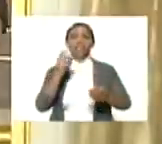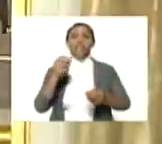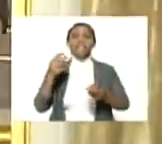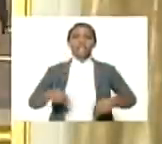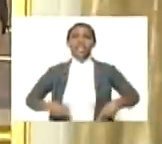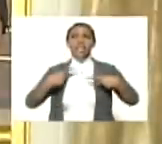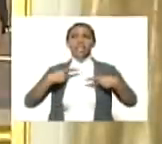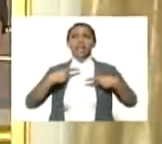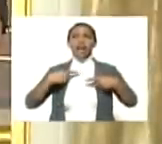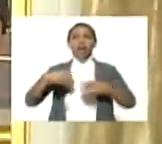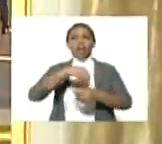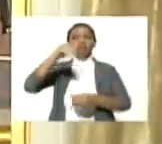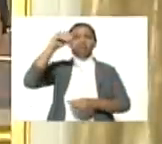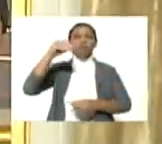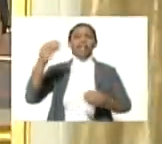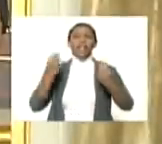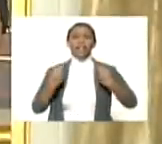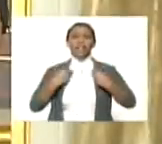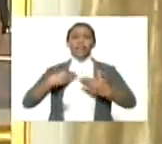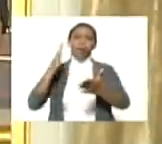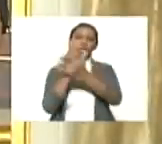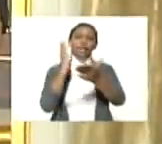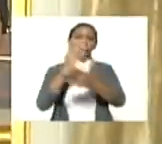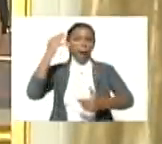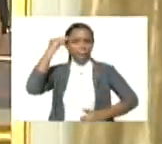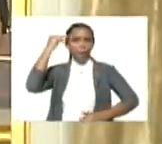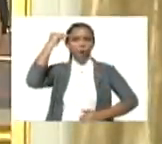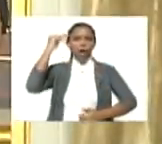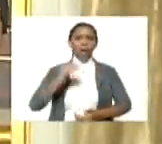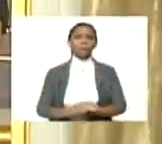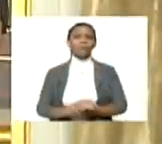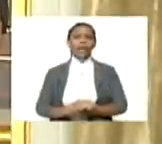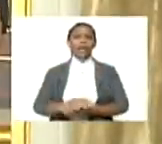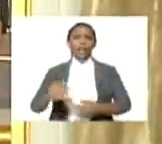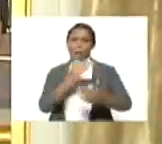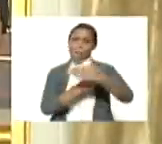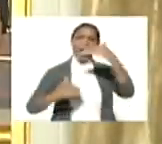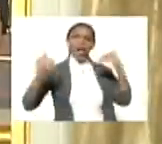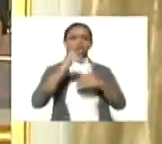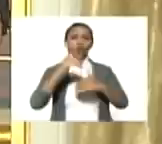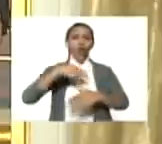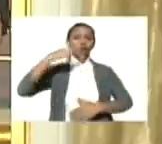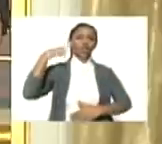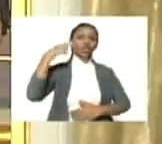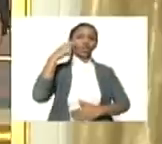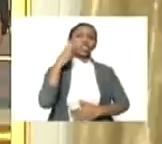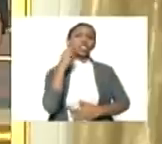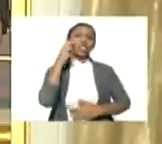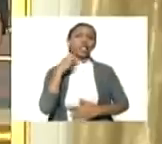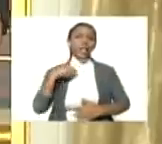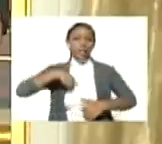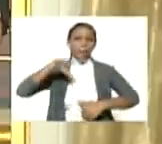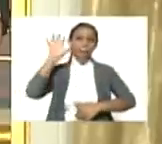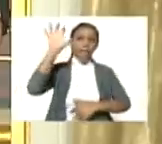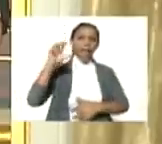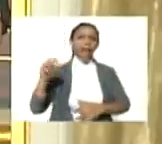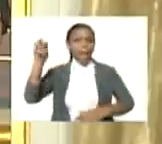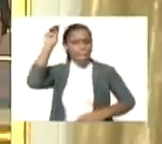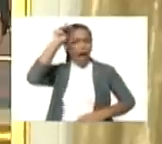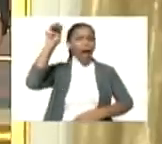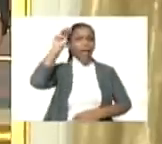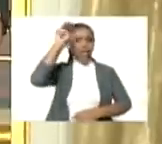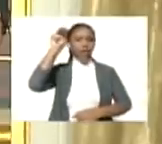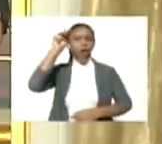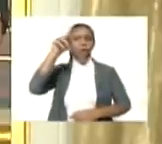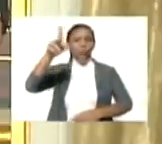inmortal. Que viva por siempre la memoria del mayor cimarrón de esta patria, del maestro,